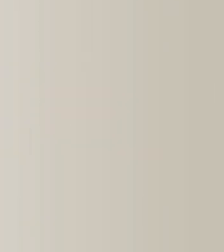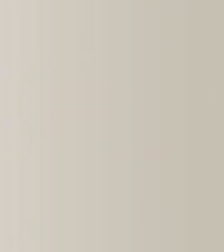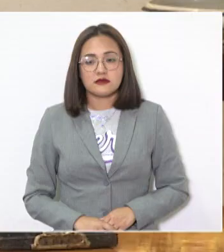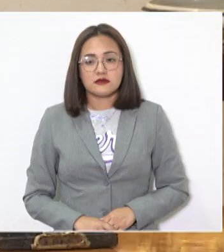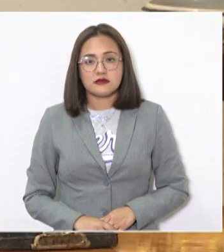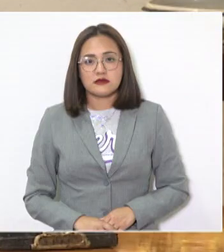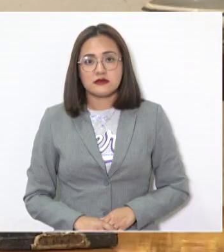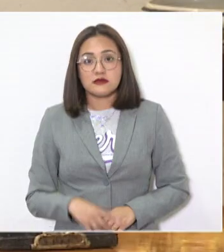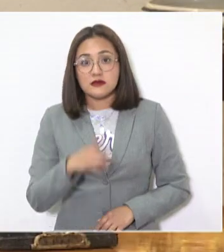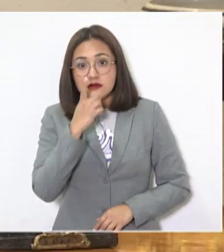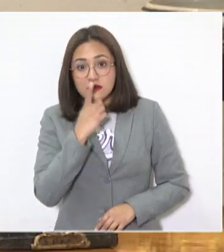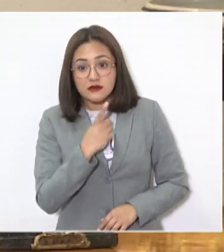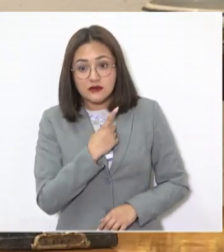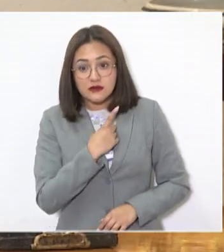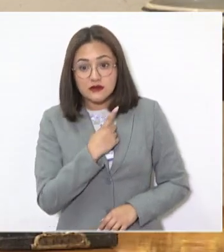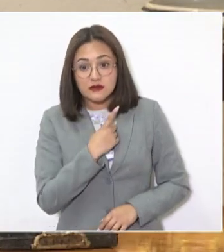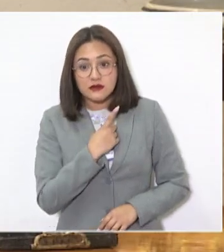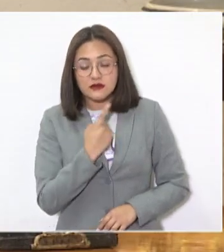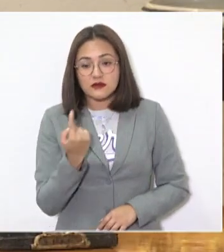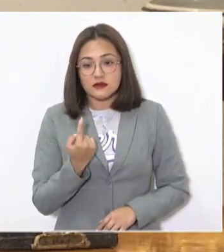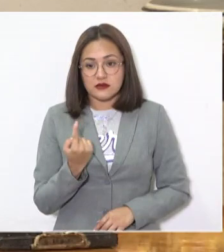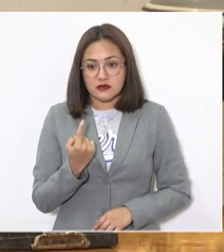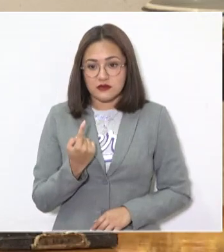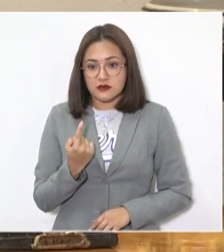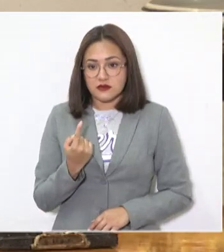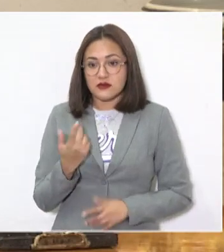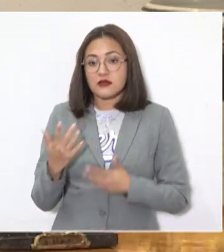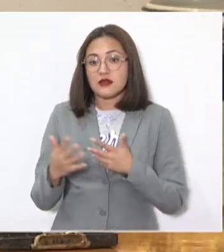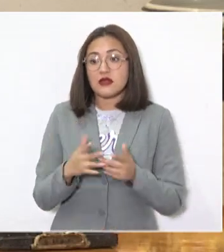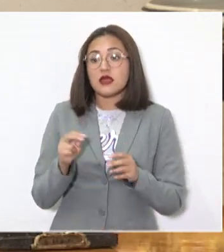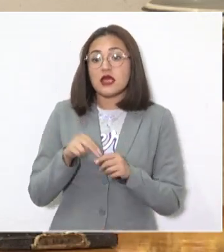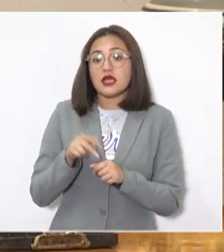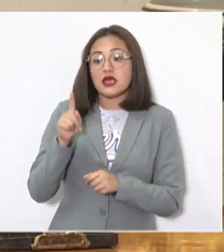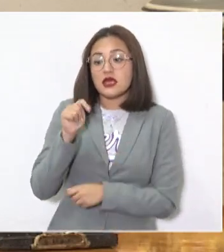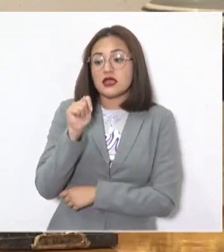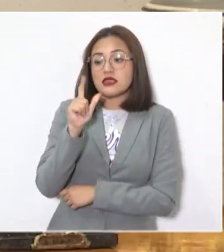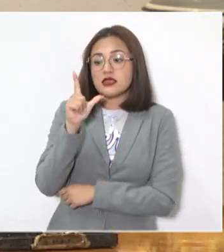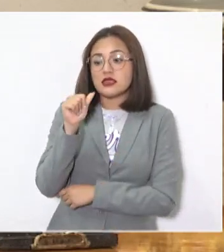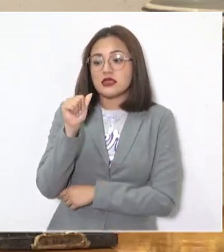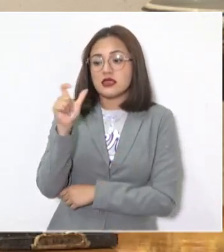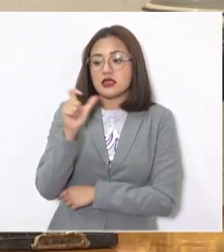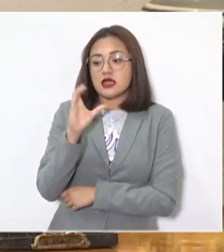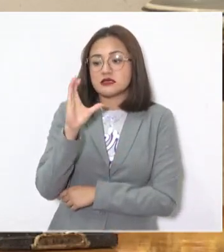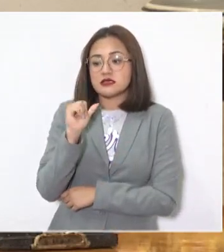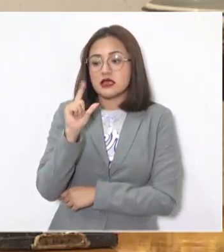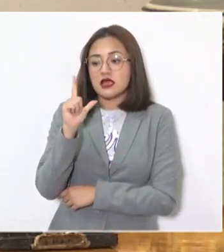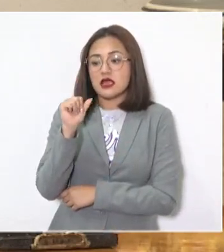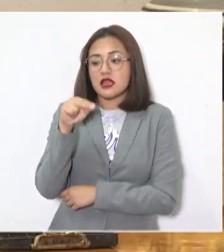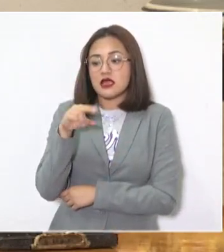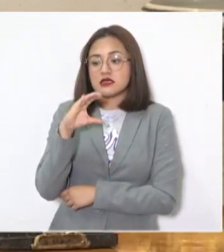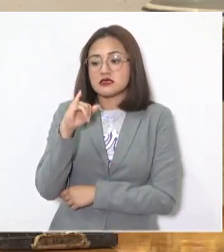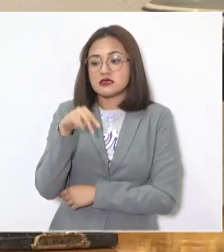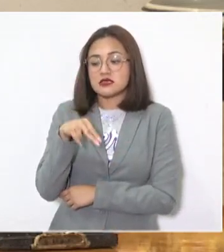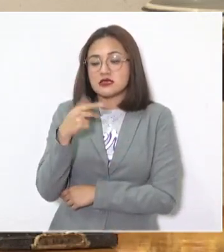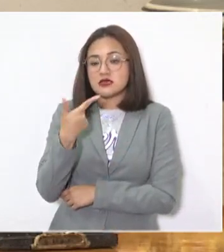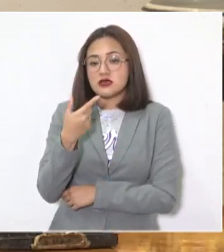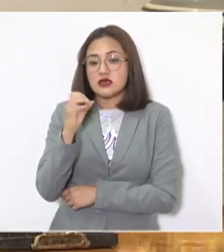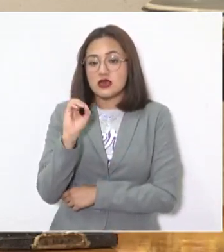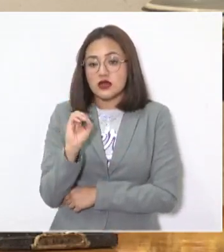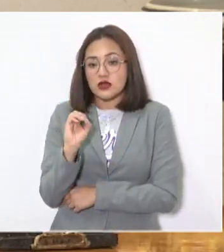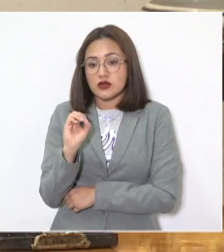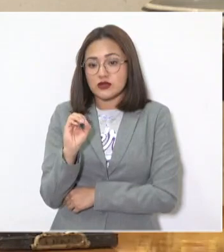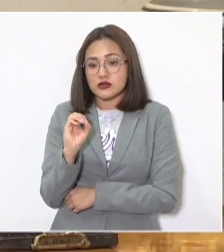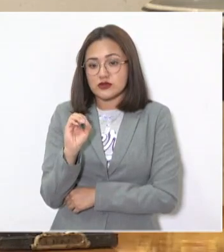Me están diciendo que es una obra en Tlaxcalancingo. Y es solo para que presenten el